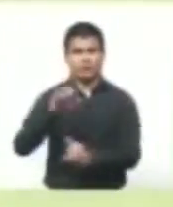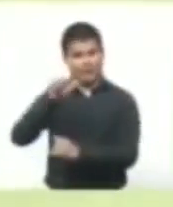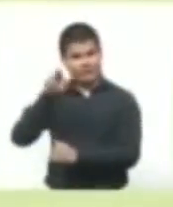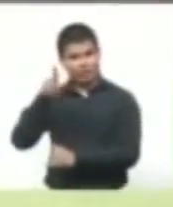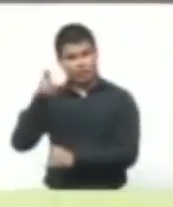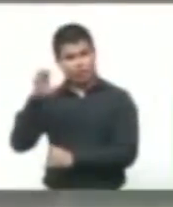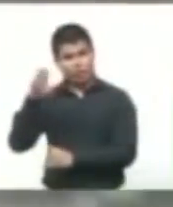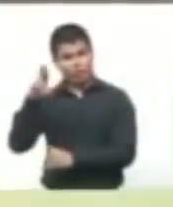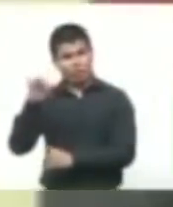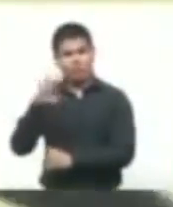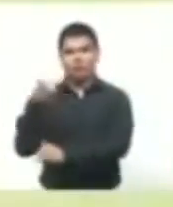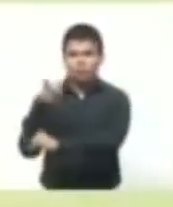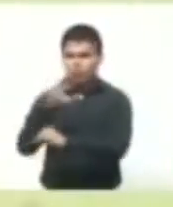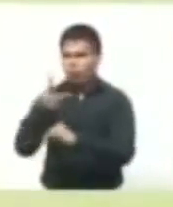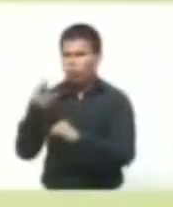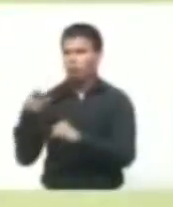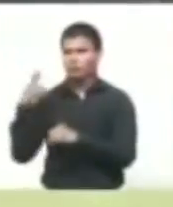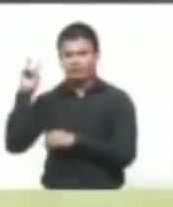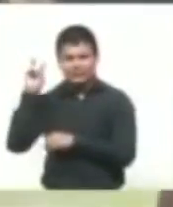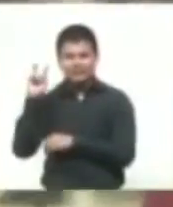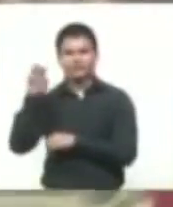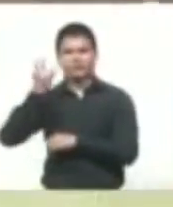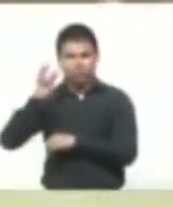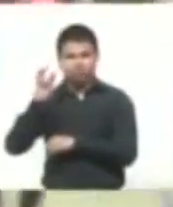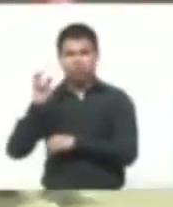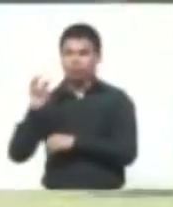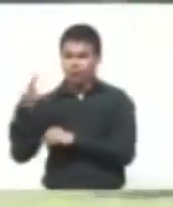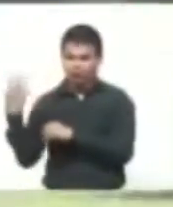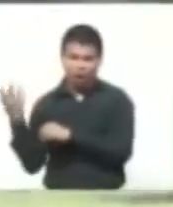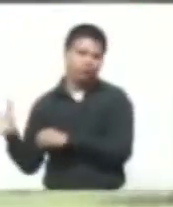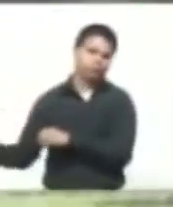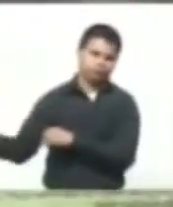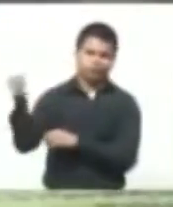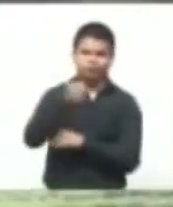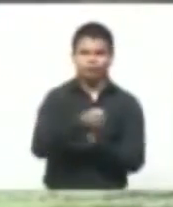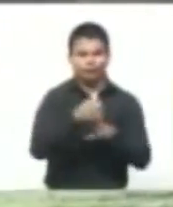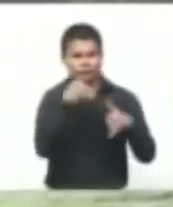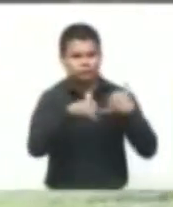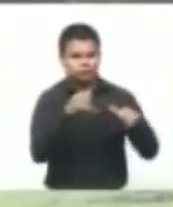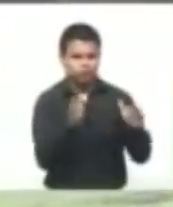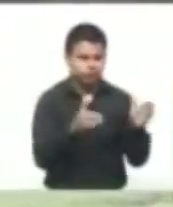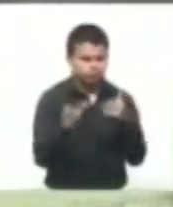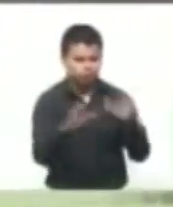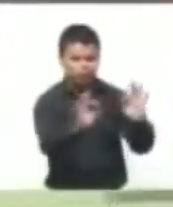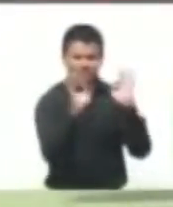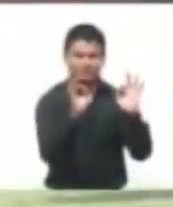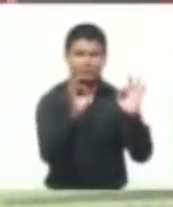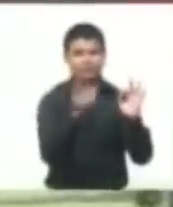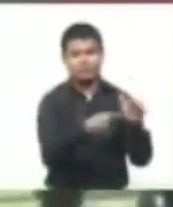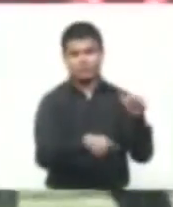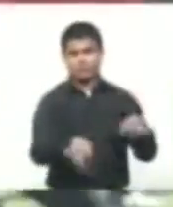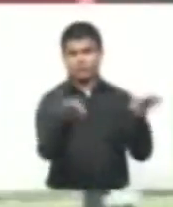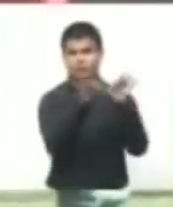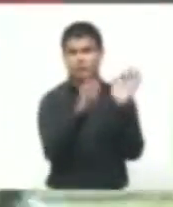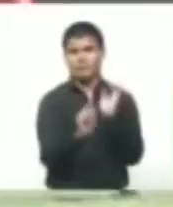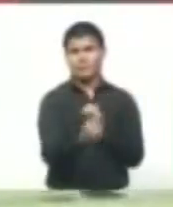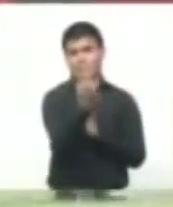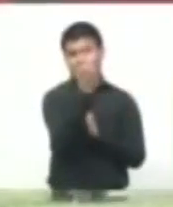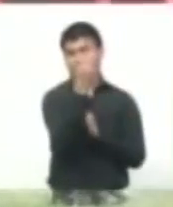partida, esperando que su cuota de sacrificio y buen fútbol le sirvan a Junior para sumar los tres primeros puntos en la